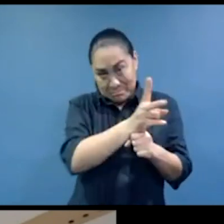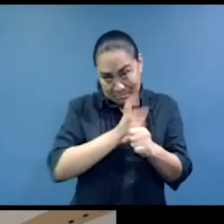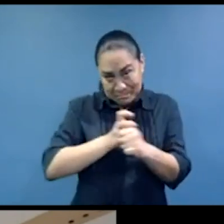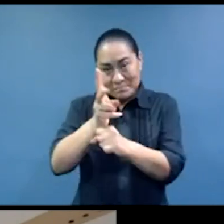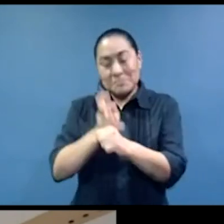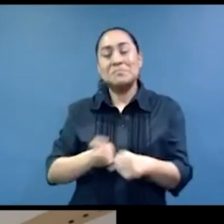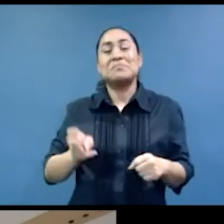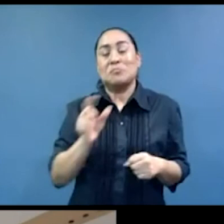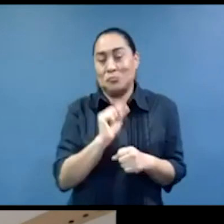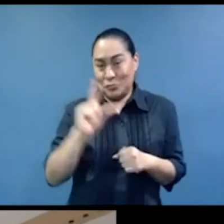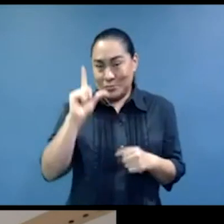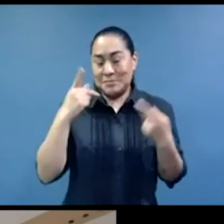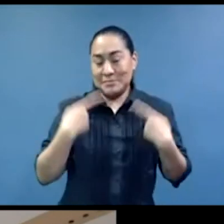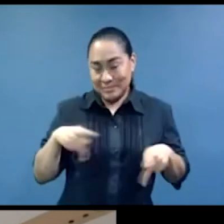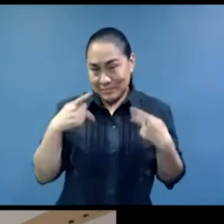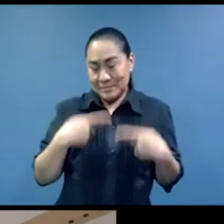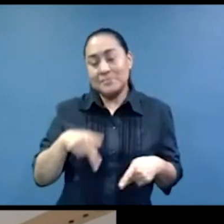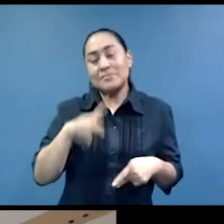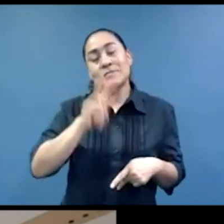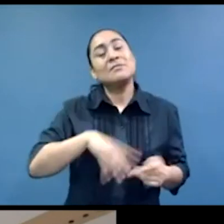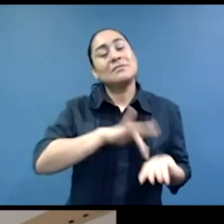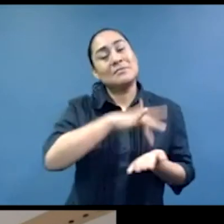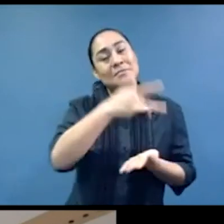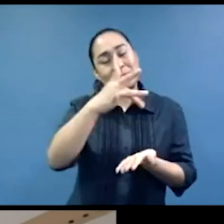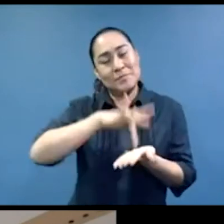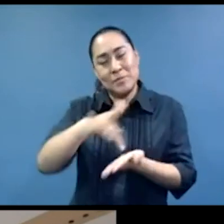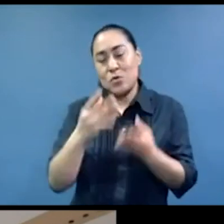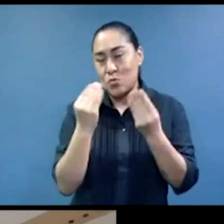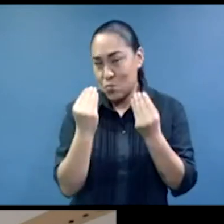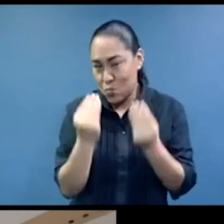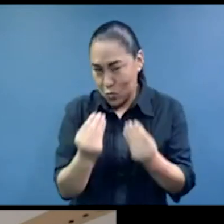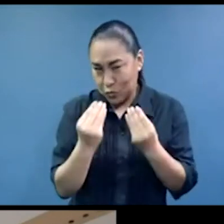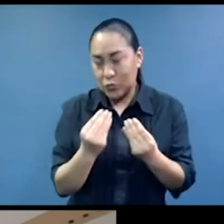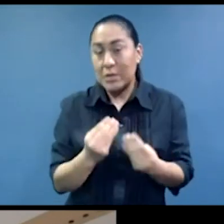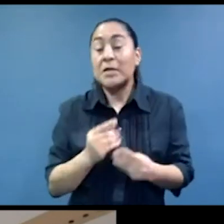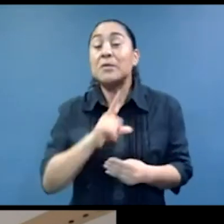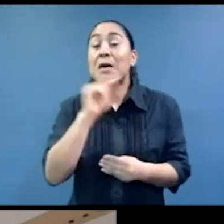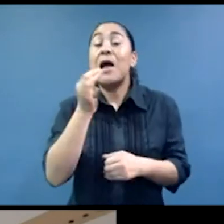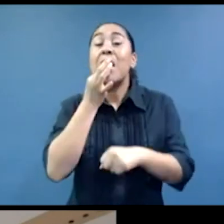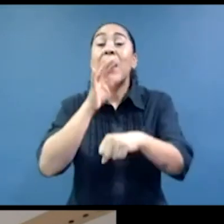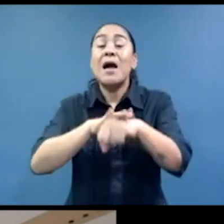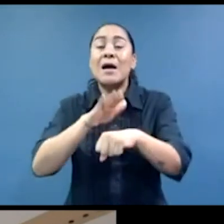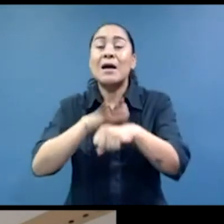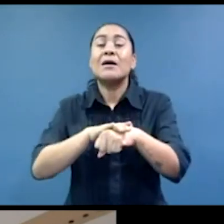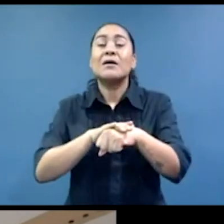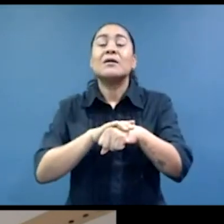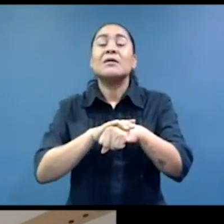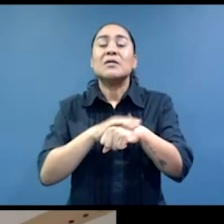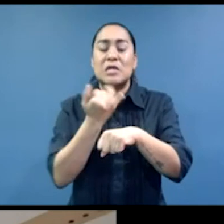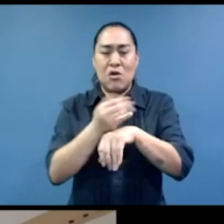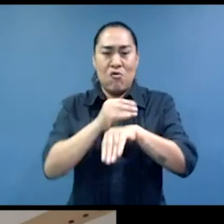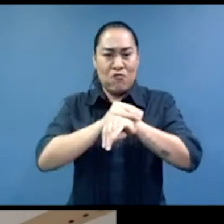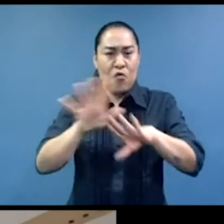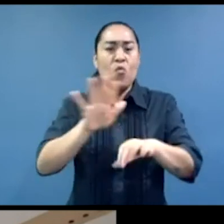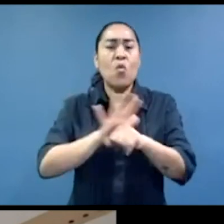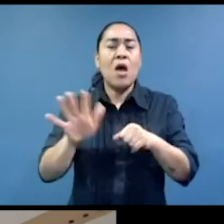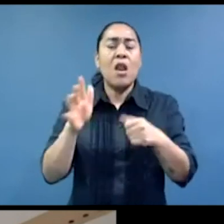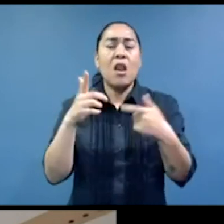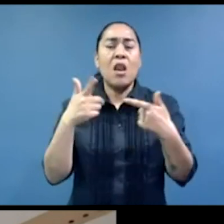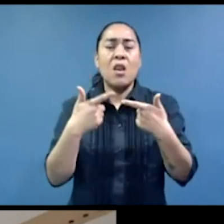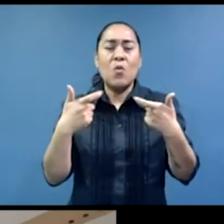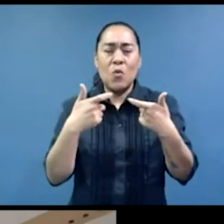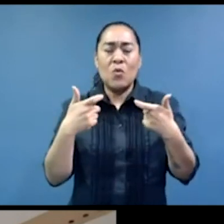invitadas, pues muchísimas gracias. Simple, y me piden que les recuerde, el micrositio del informe es